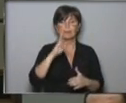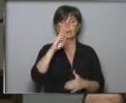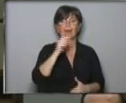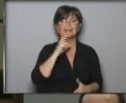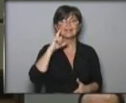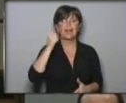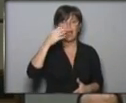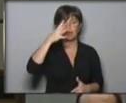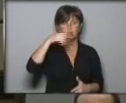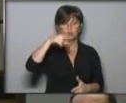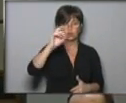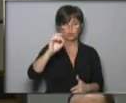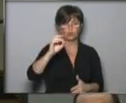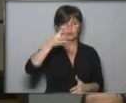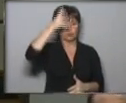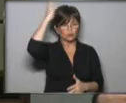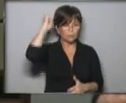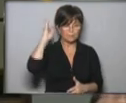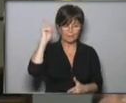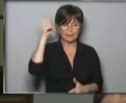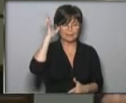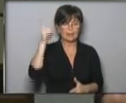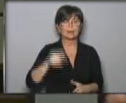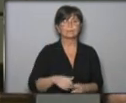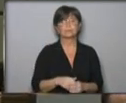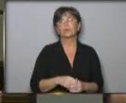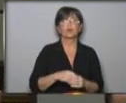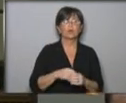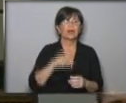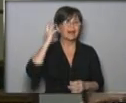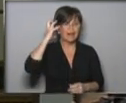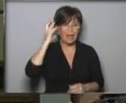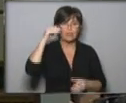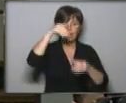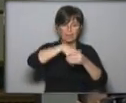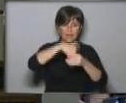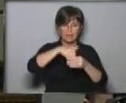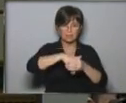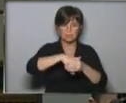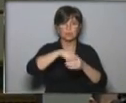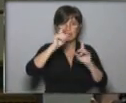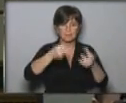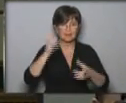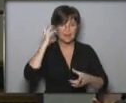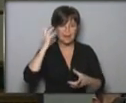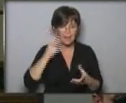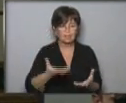de los que trabajan en la comunicación social, en la Radio Vaticana.